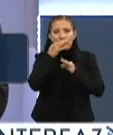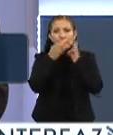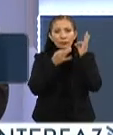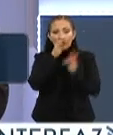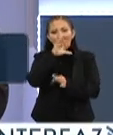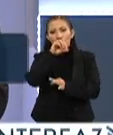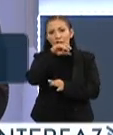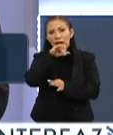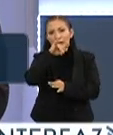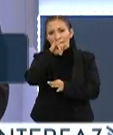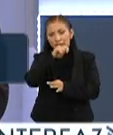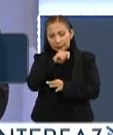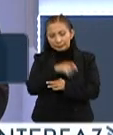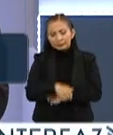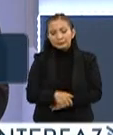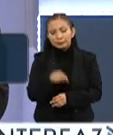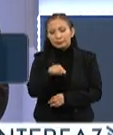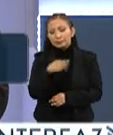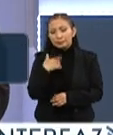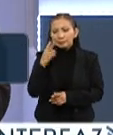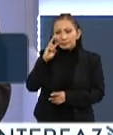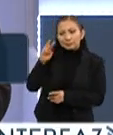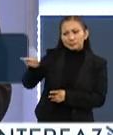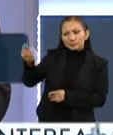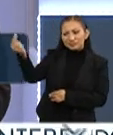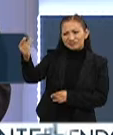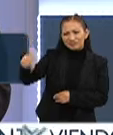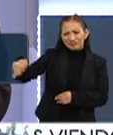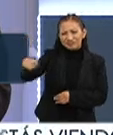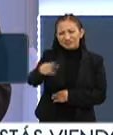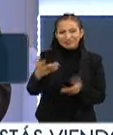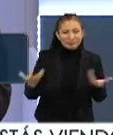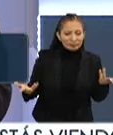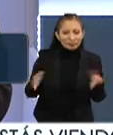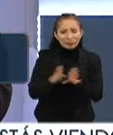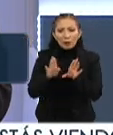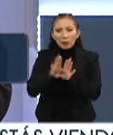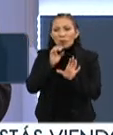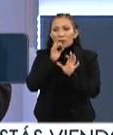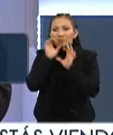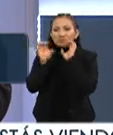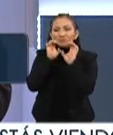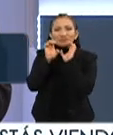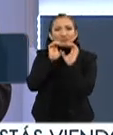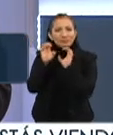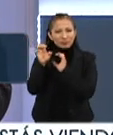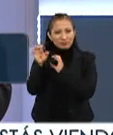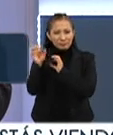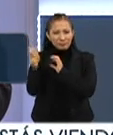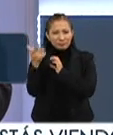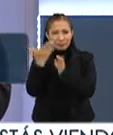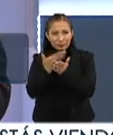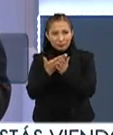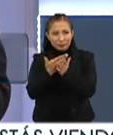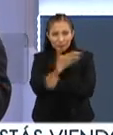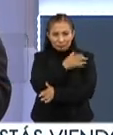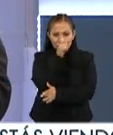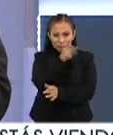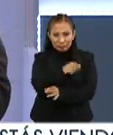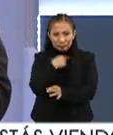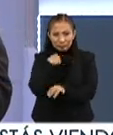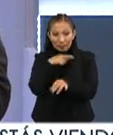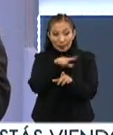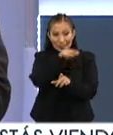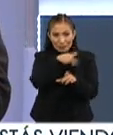CONACYT, que respondió a una necesidad de comunicación, ¿no? En ese momento, en las